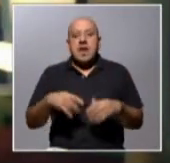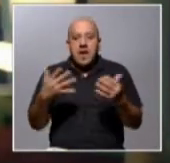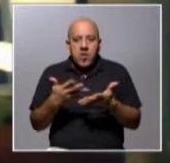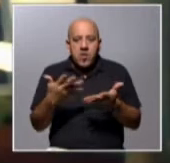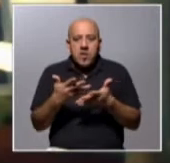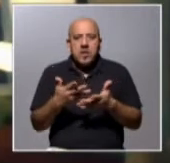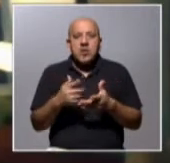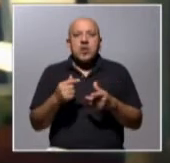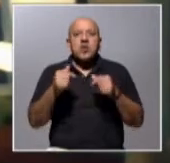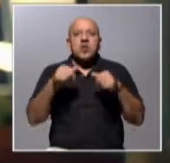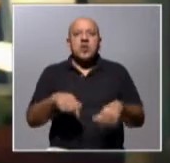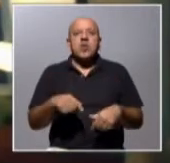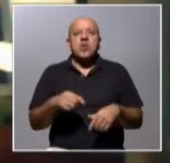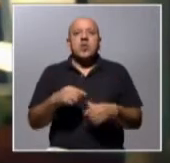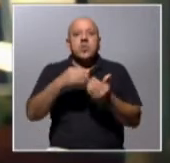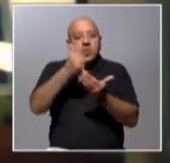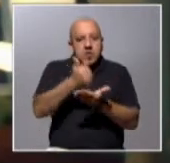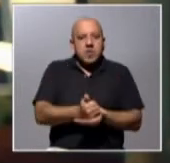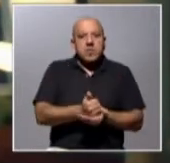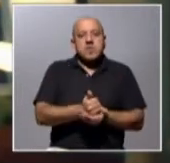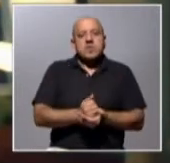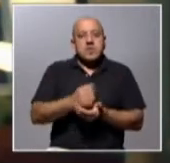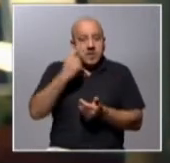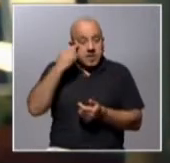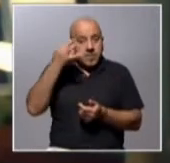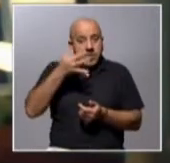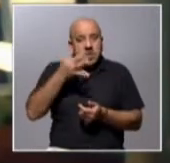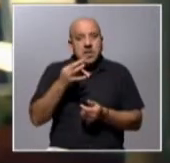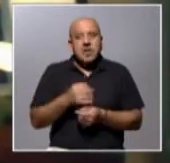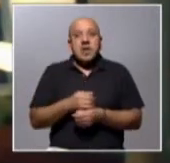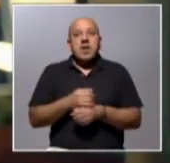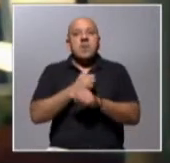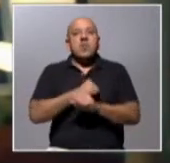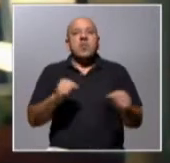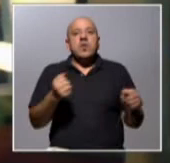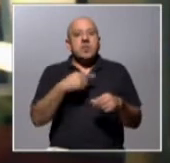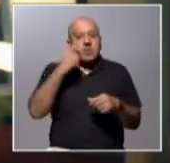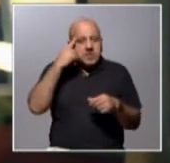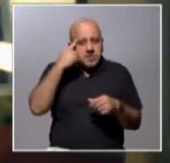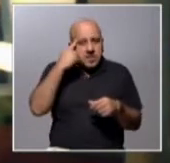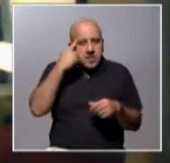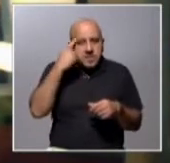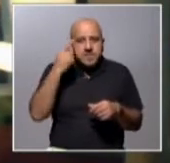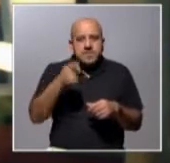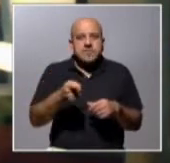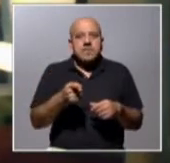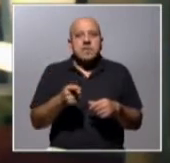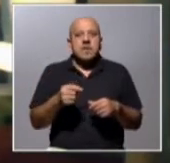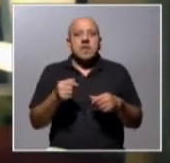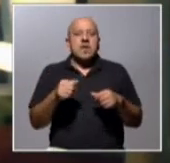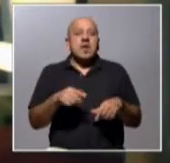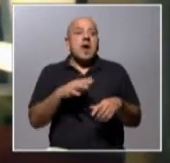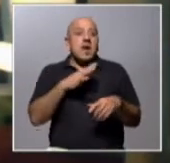estamos haciendo hoy, cómo estamos hoy, y realmente tener la capacidad de reflexionar y poner en perspectiva toda esta información que nos está llegando,